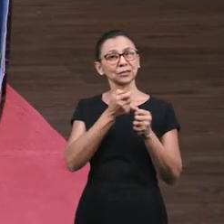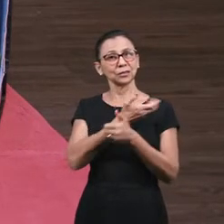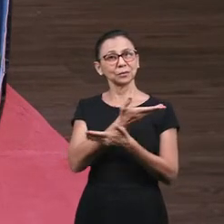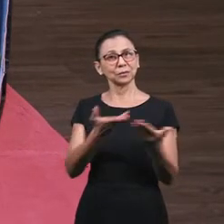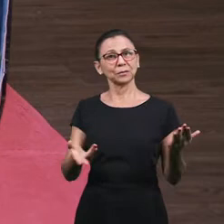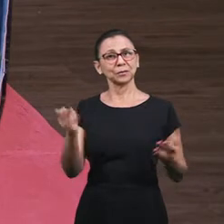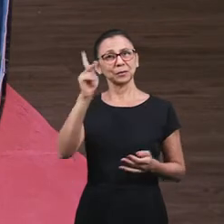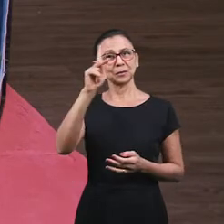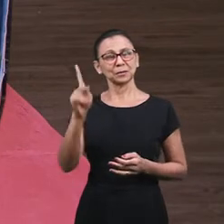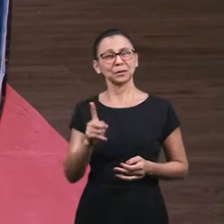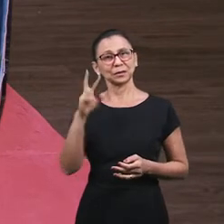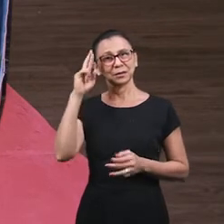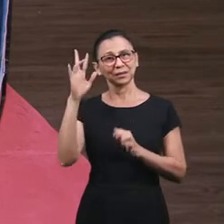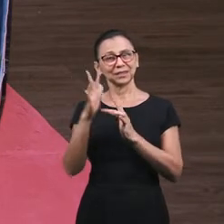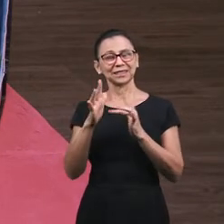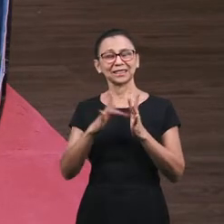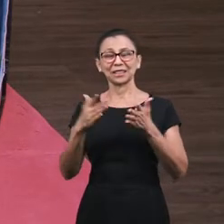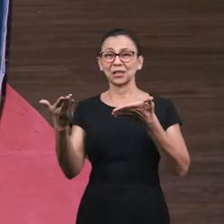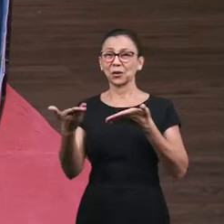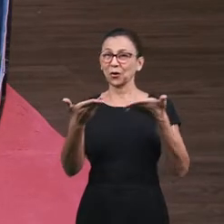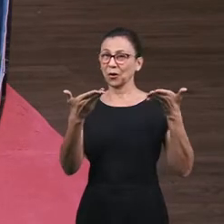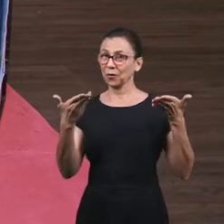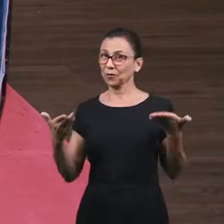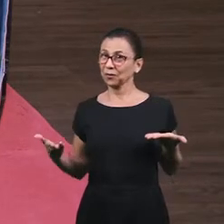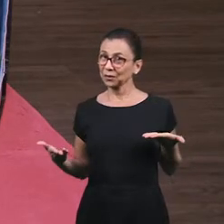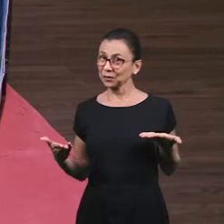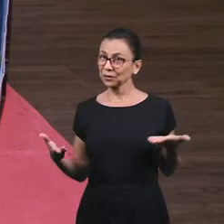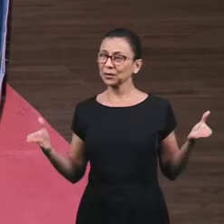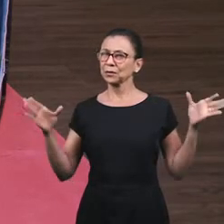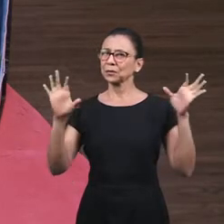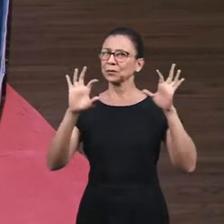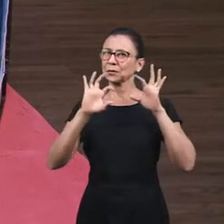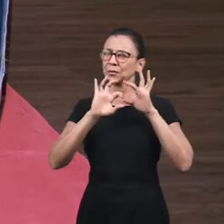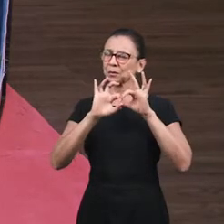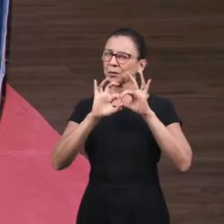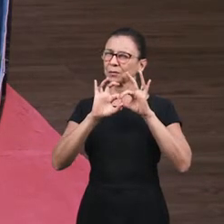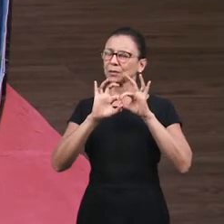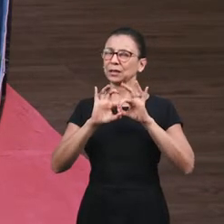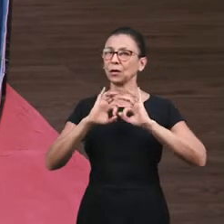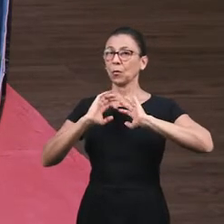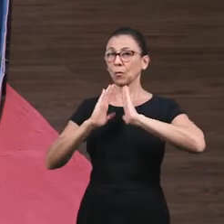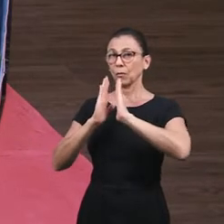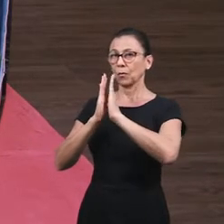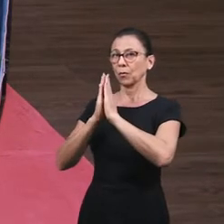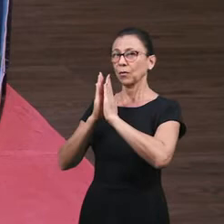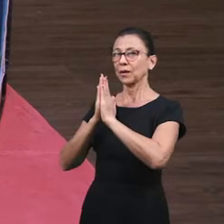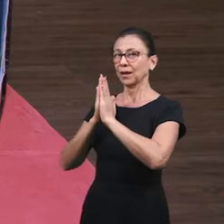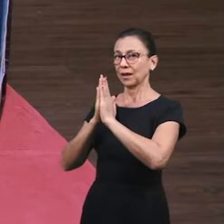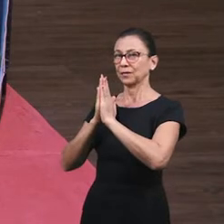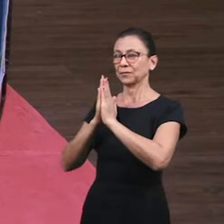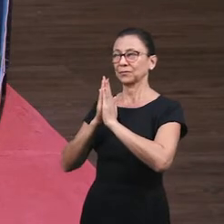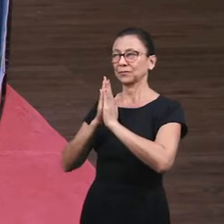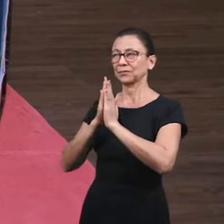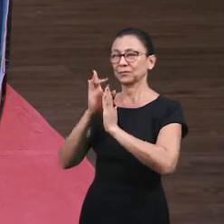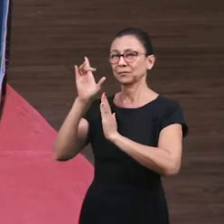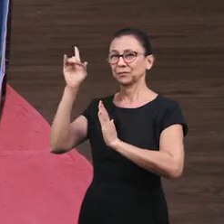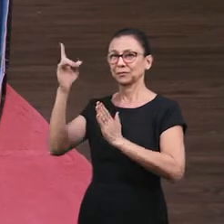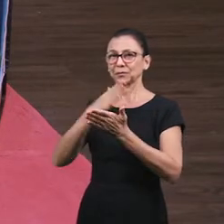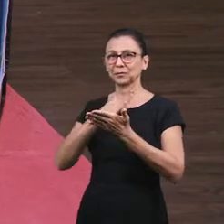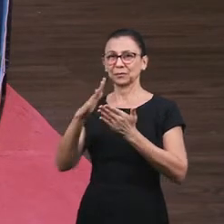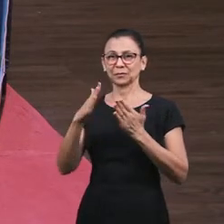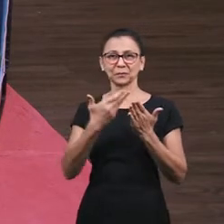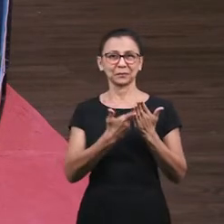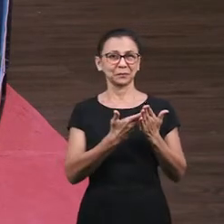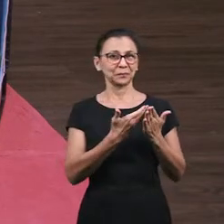Jesús. Yo les invito a ustedes ahora a cerrar sus ojos para hacer una oración e iniciar nuestra